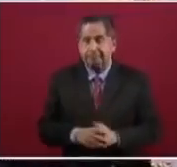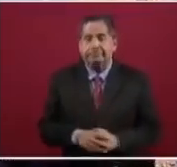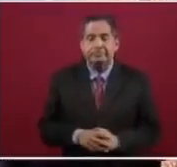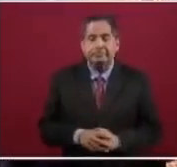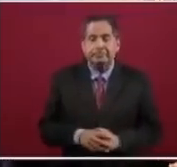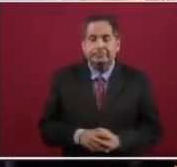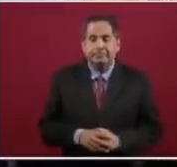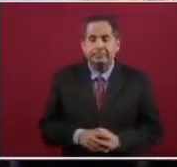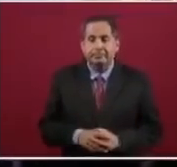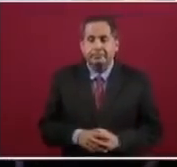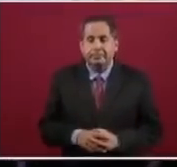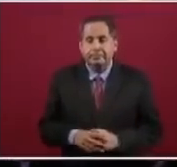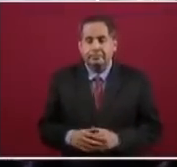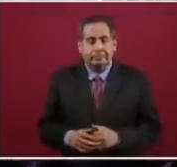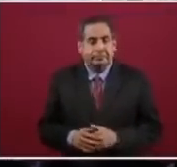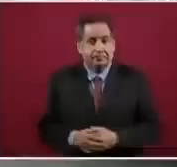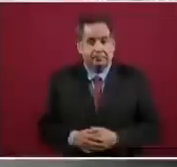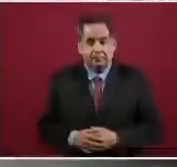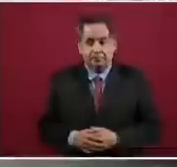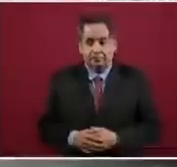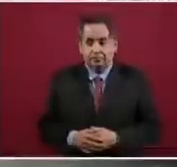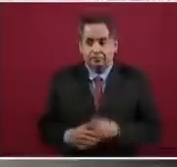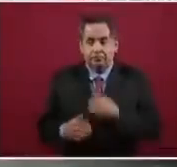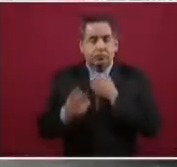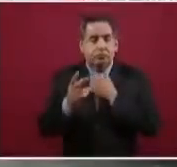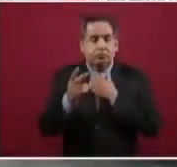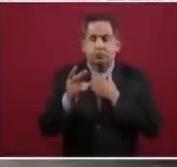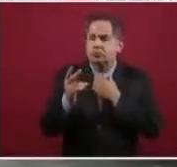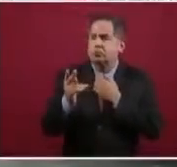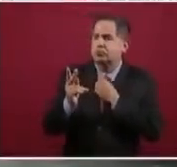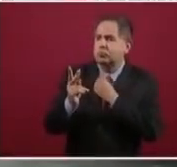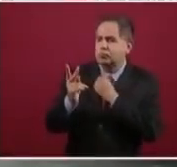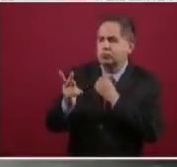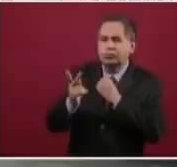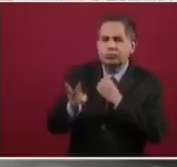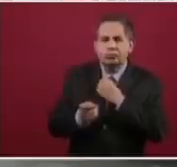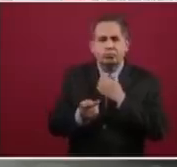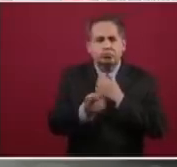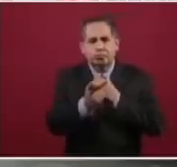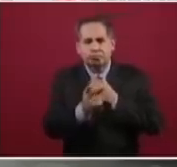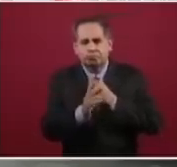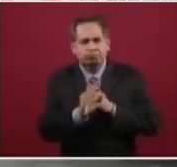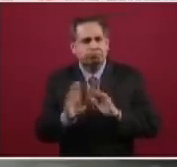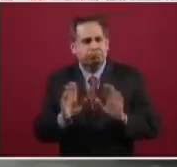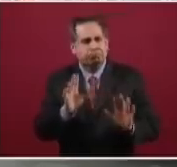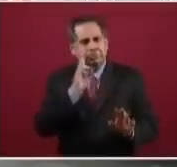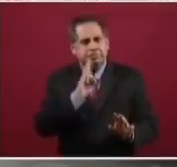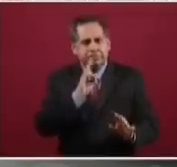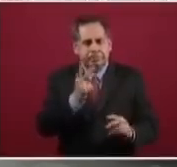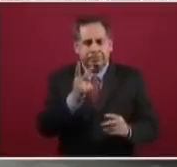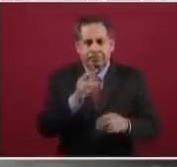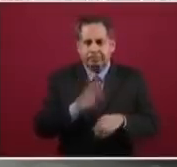33 horas dos en la derecha y en la izquierda para un balance ideológico aquí